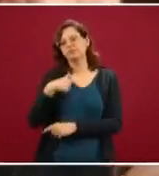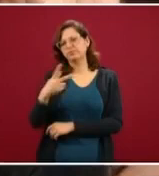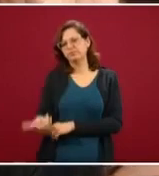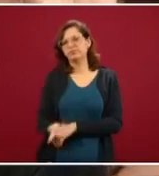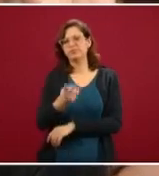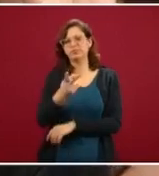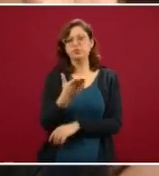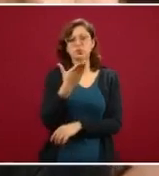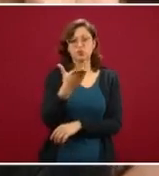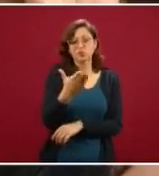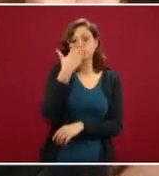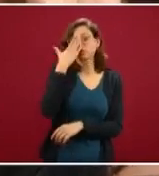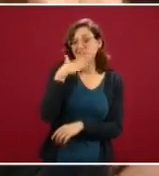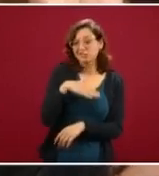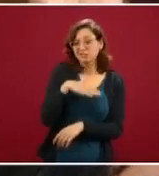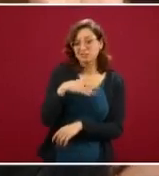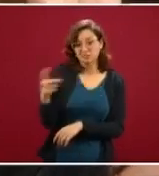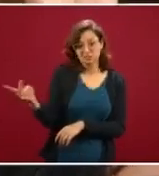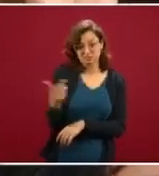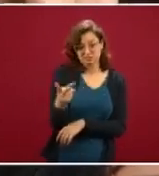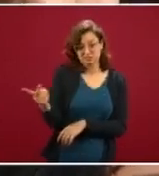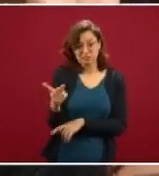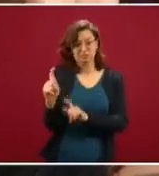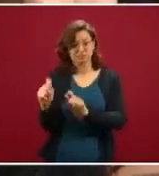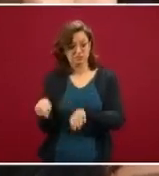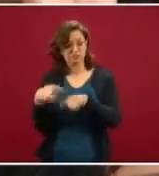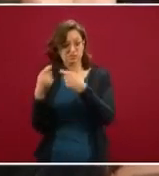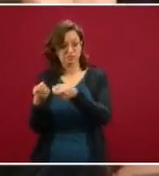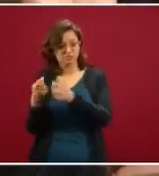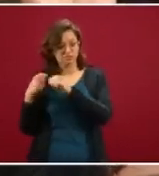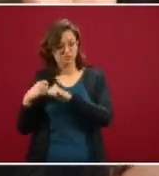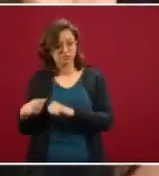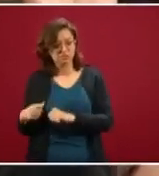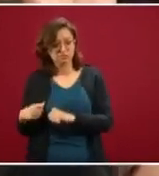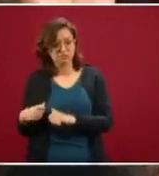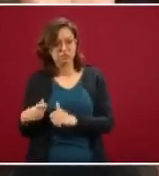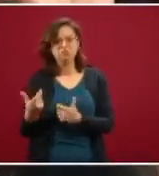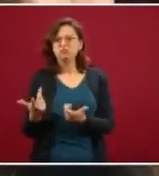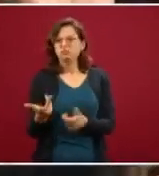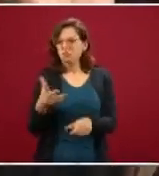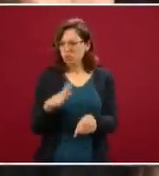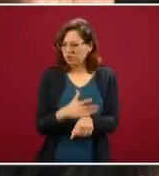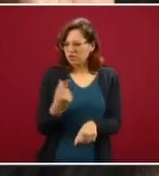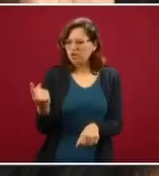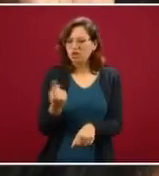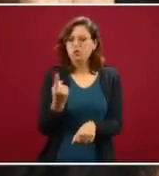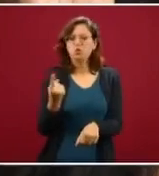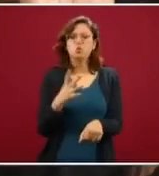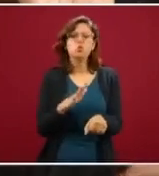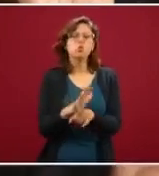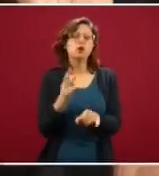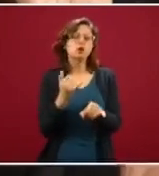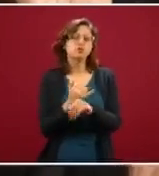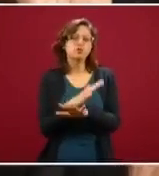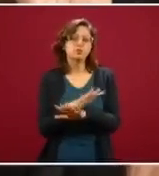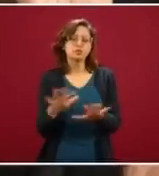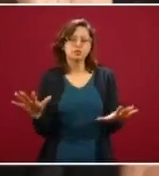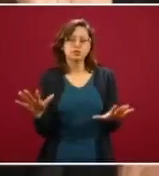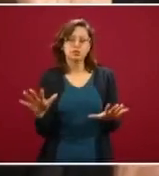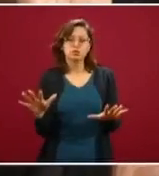sería si usted estaba enterado de esto y, de ser así, ¿qué informe nos tiene? Bueno, ahorita ya me dijo que